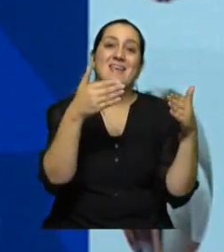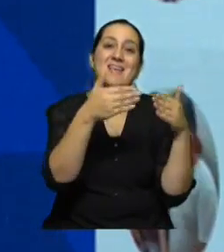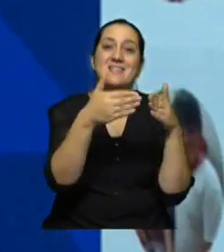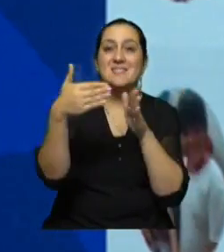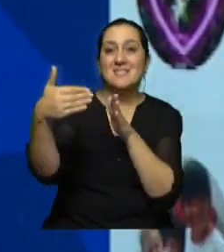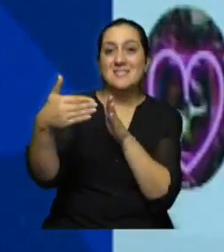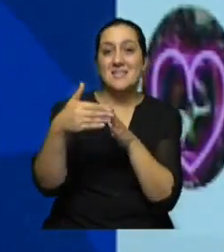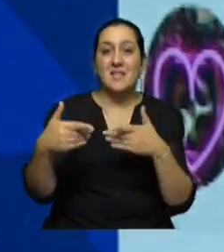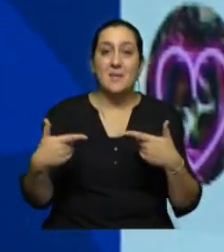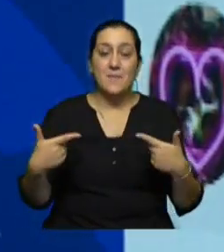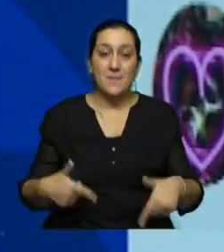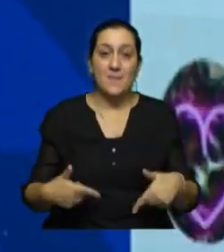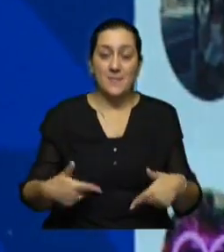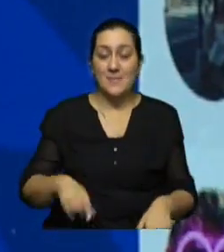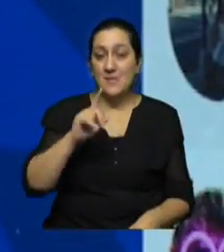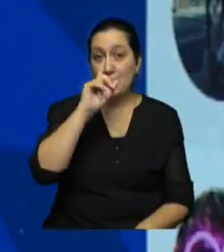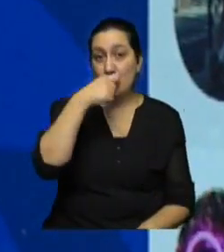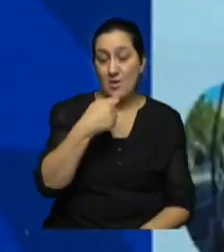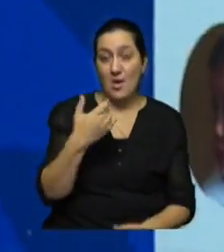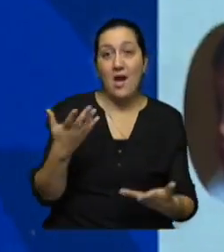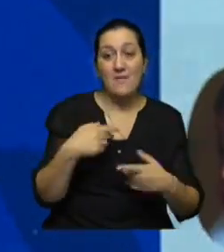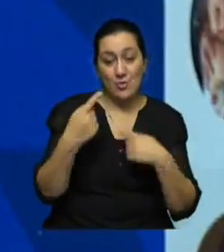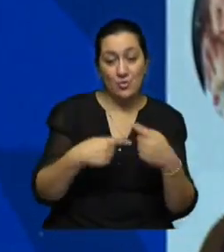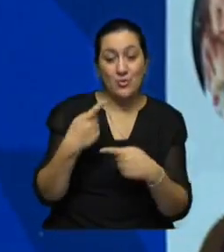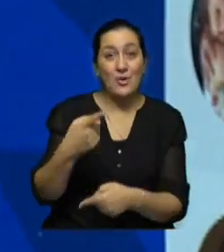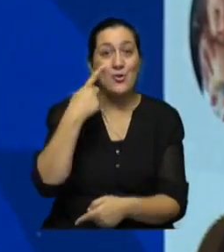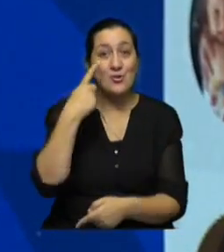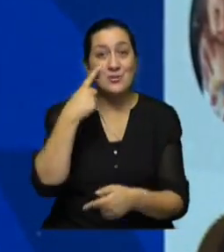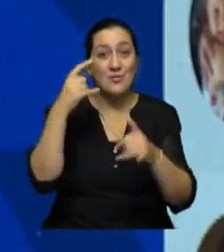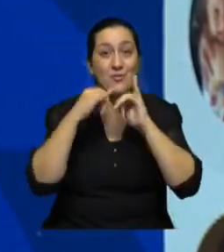seguir entreteniéndonos, conociendo y difundiendo.